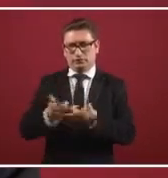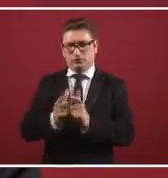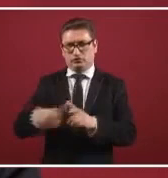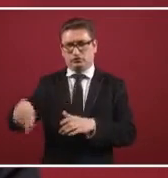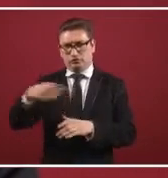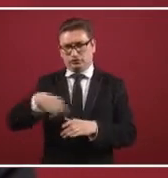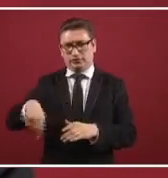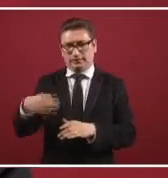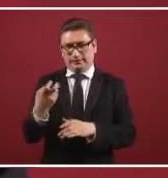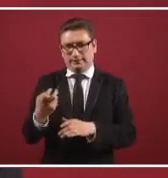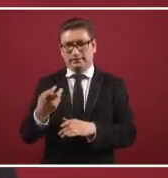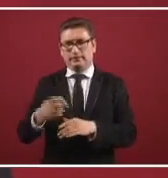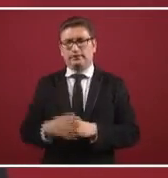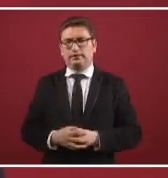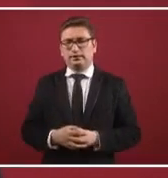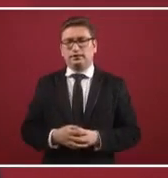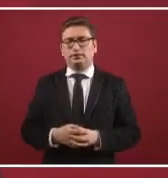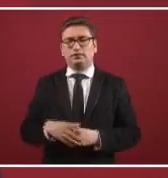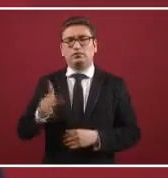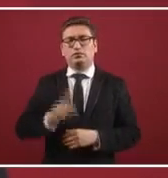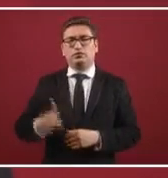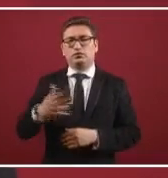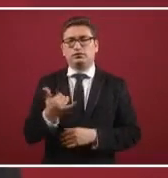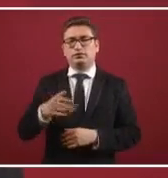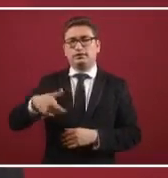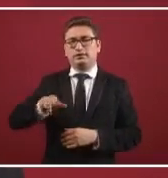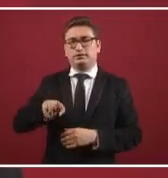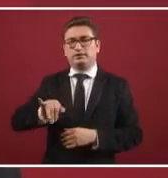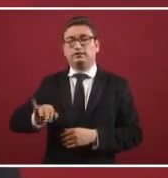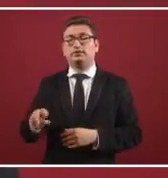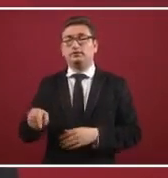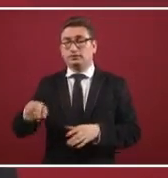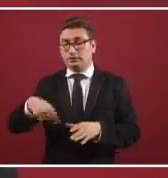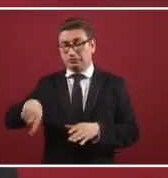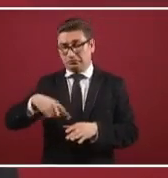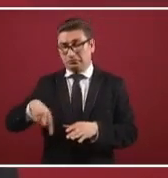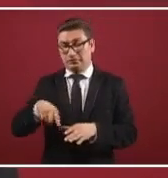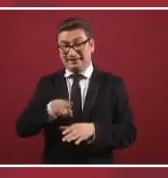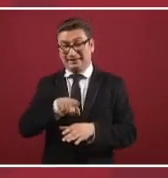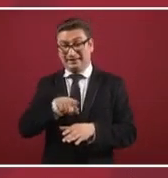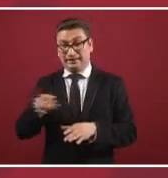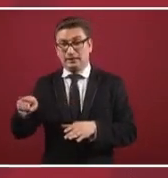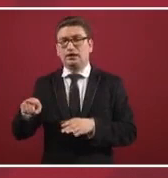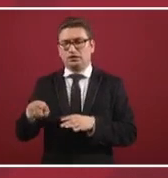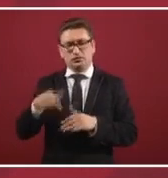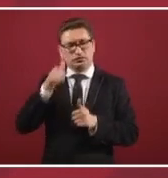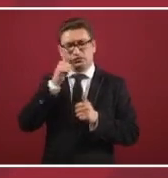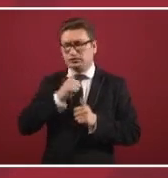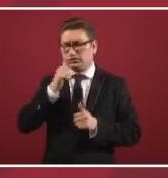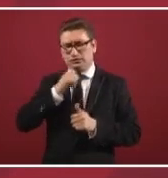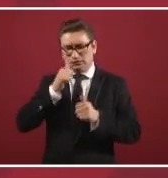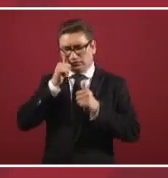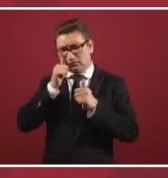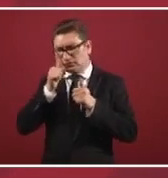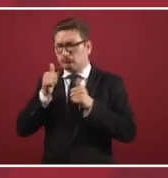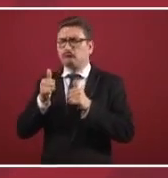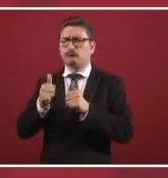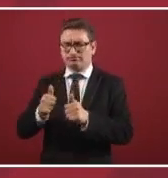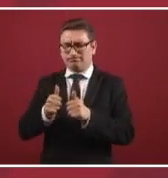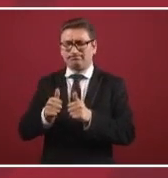de los pueblos yaquis. Ellos van a ser siempre escuchados,